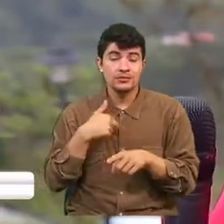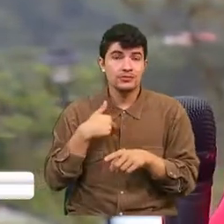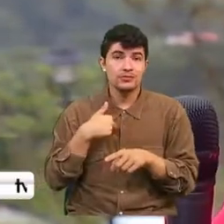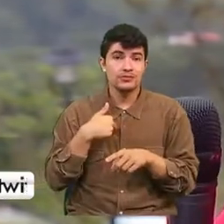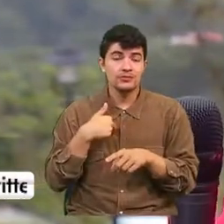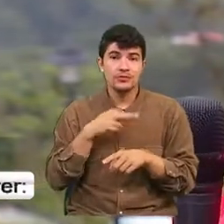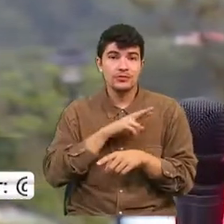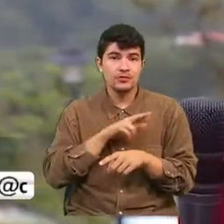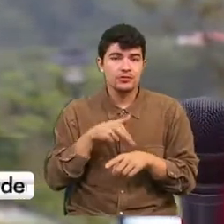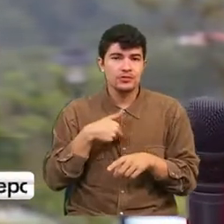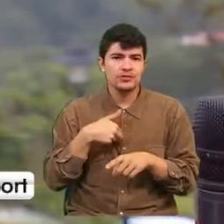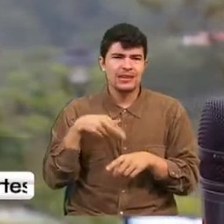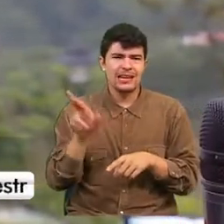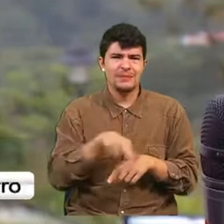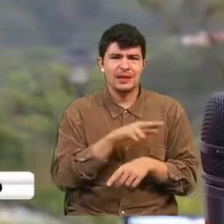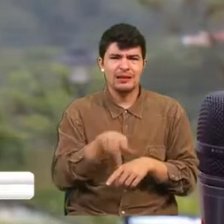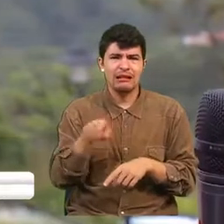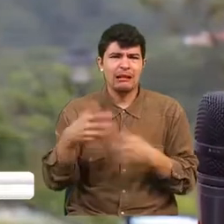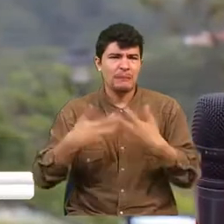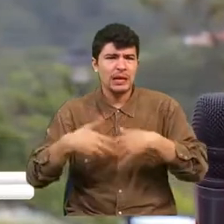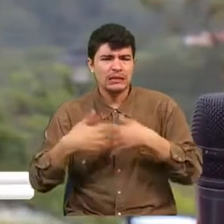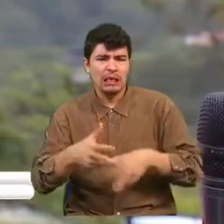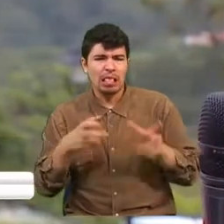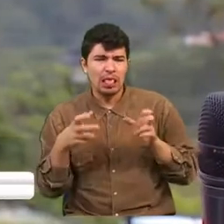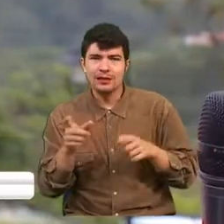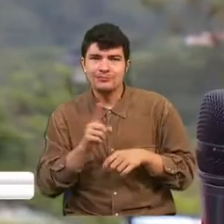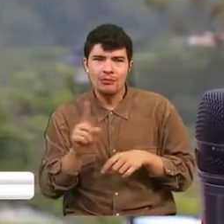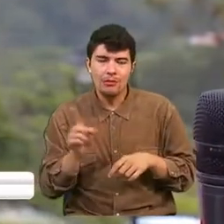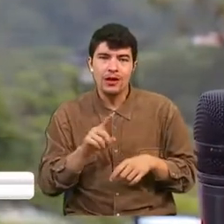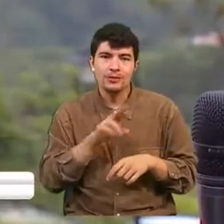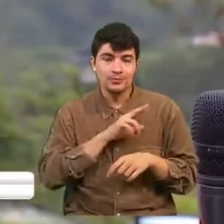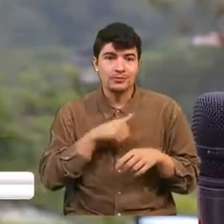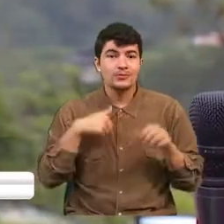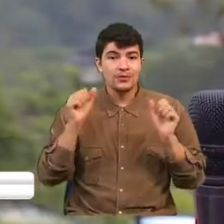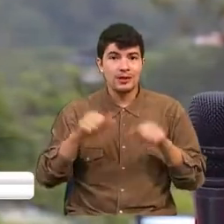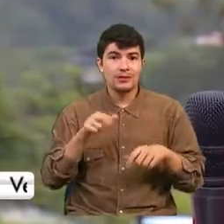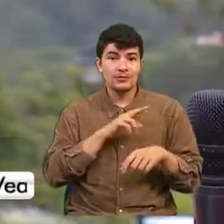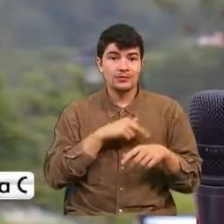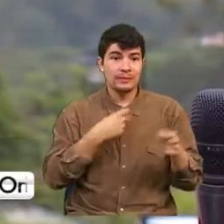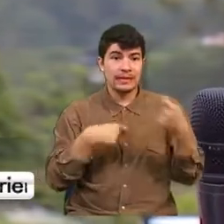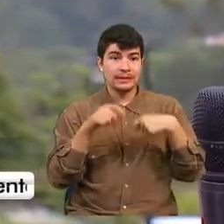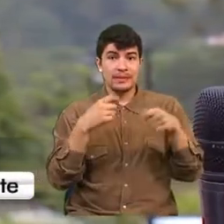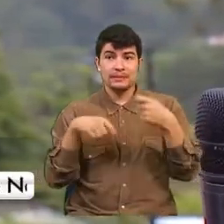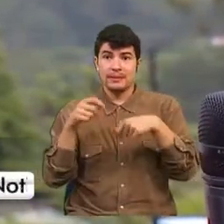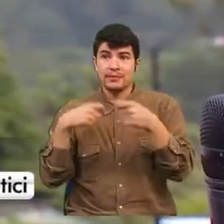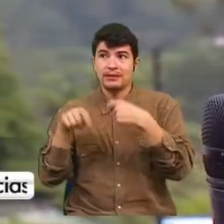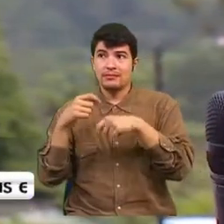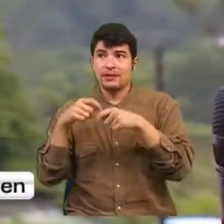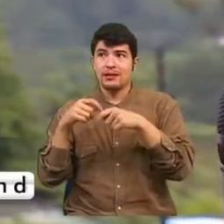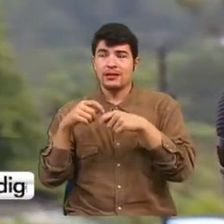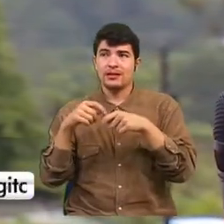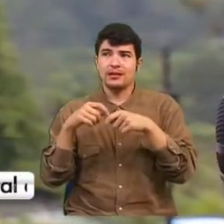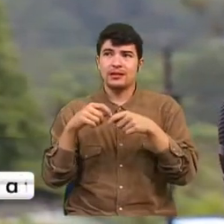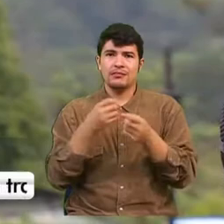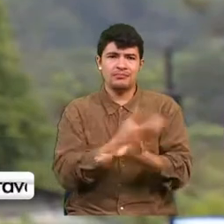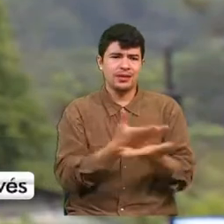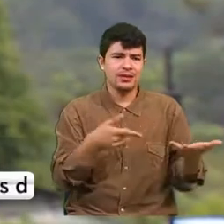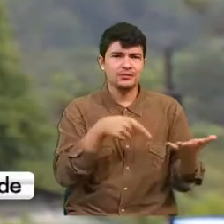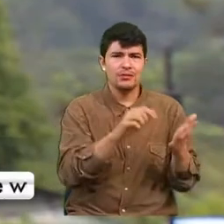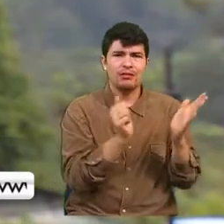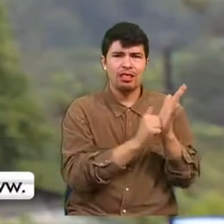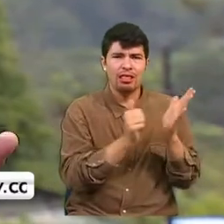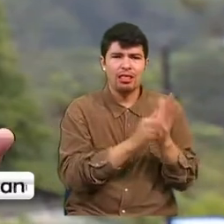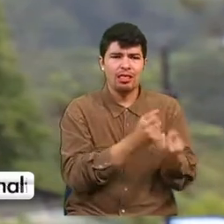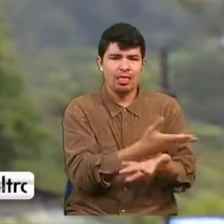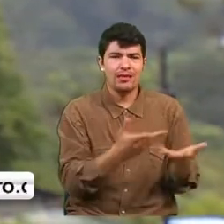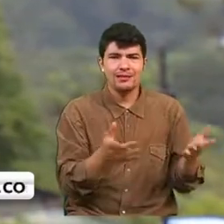la intermediación, podemos llegar a las grandes superficies, porque lo que pasa es que si seguimos vendiendo nuestros productos en bruto, como materias primas y